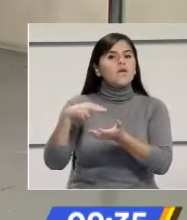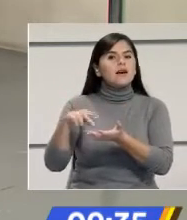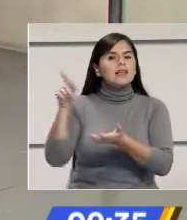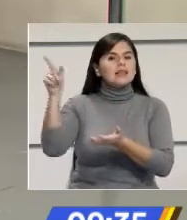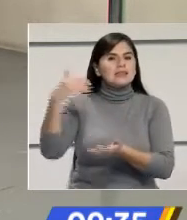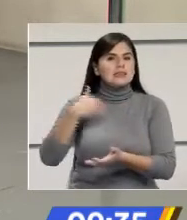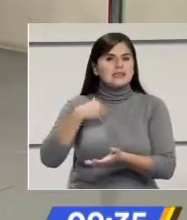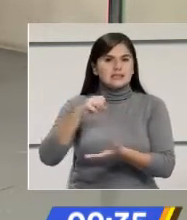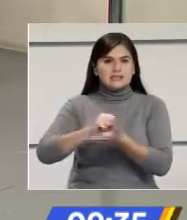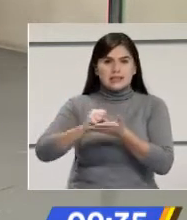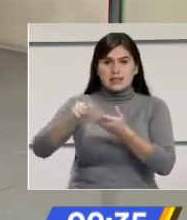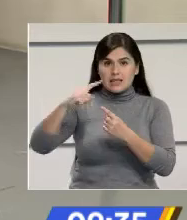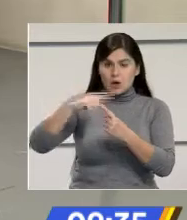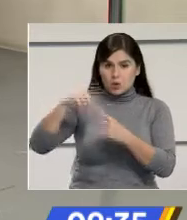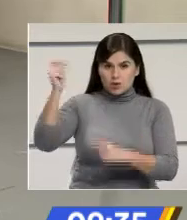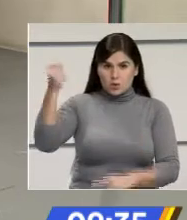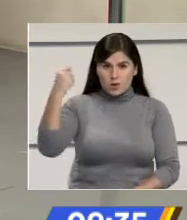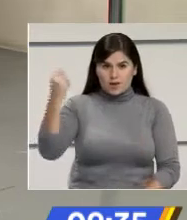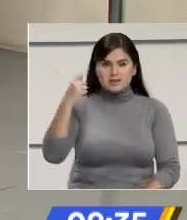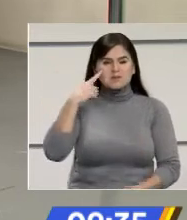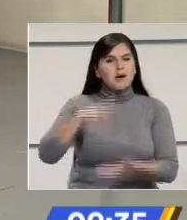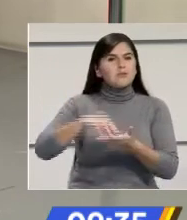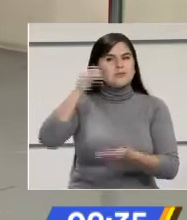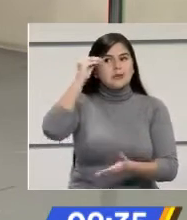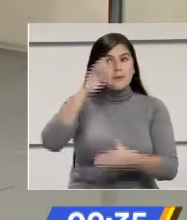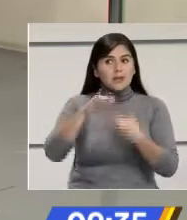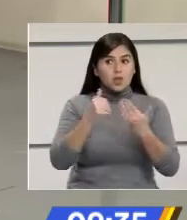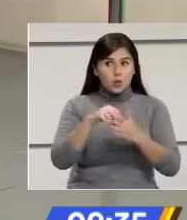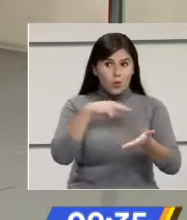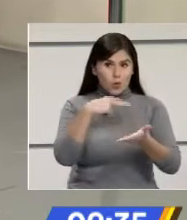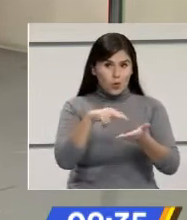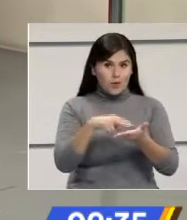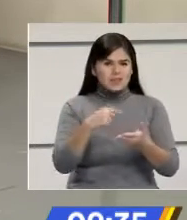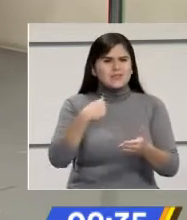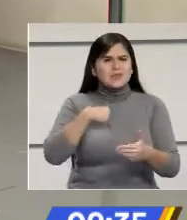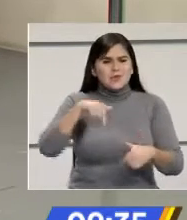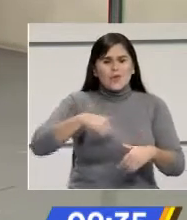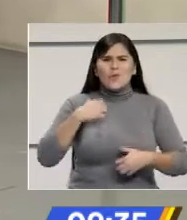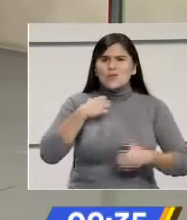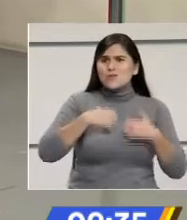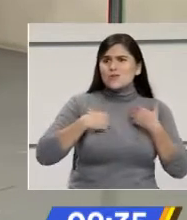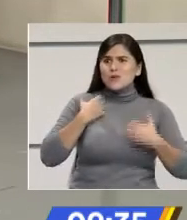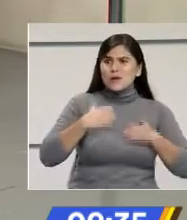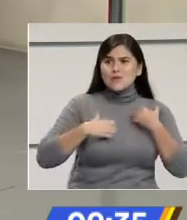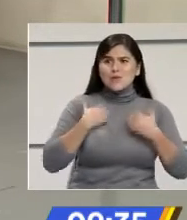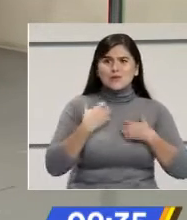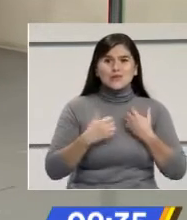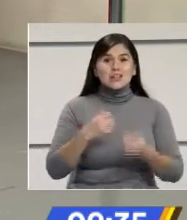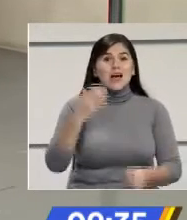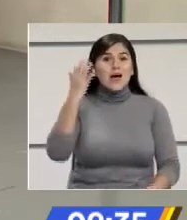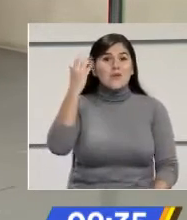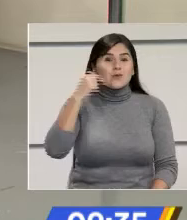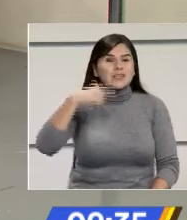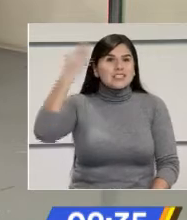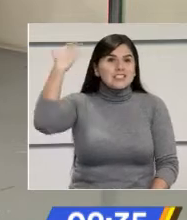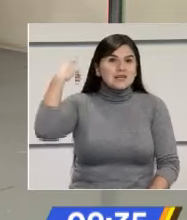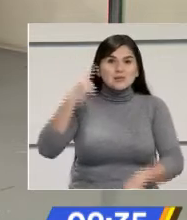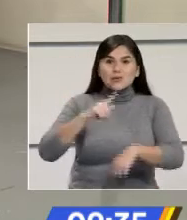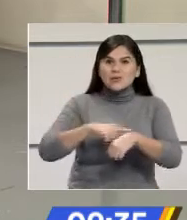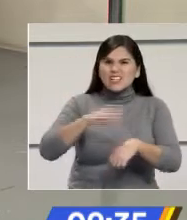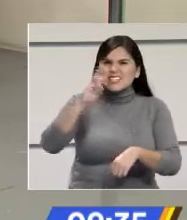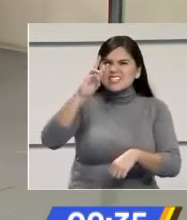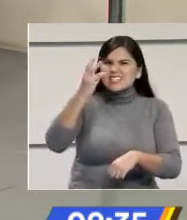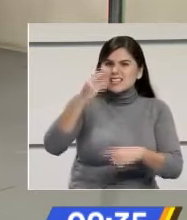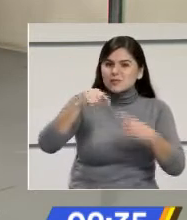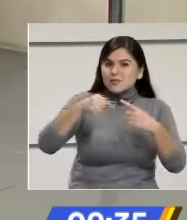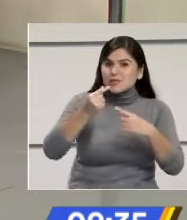de Guanacaste, todos los bailes. Yo de verdad que estoy muy emocionada porque hace mucho tiempo, desde sexto grado,